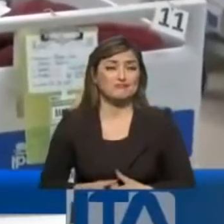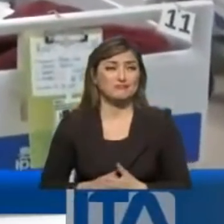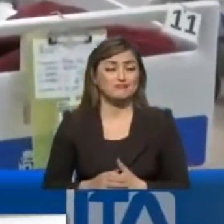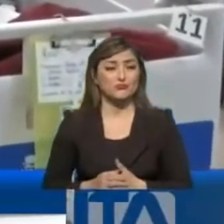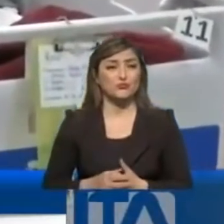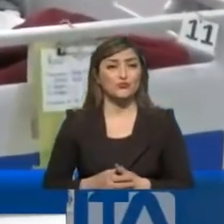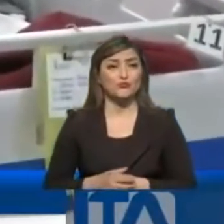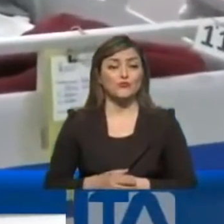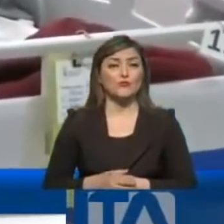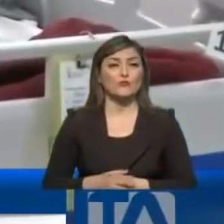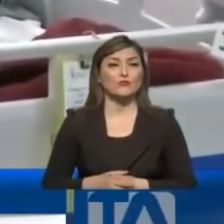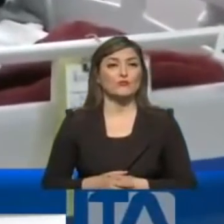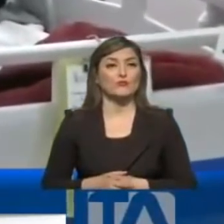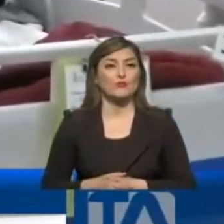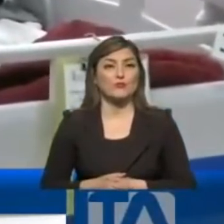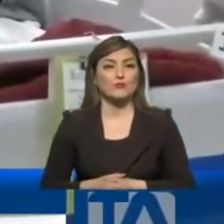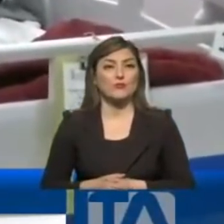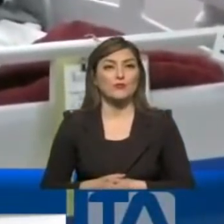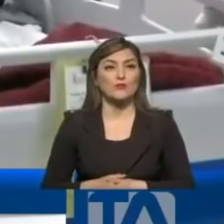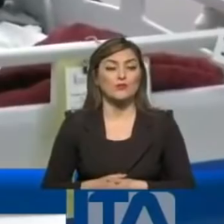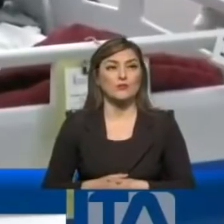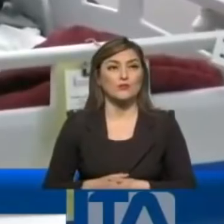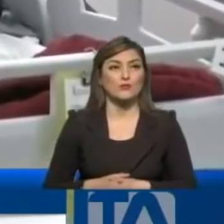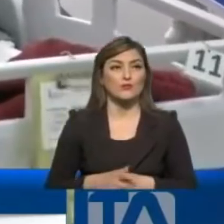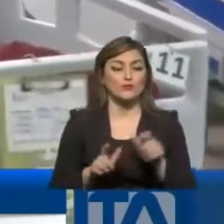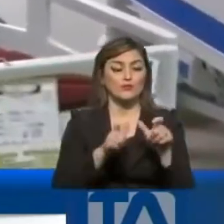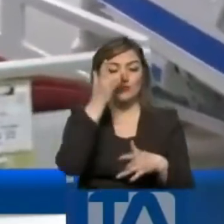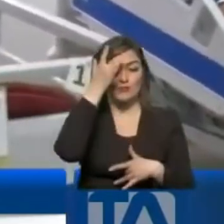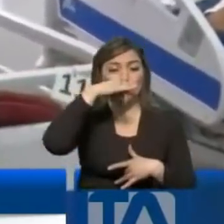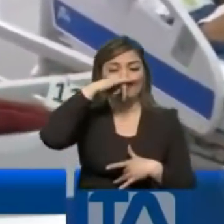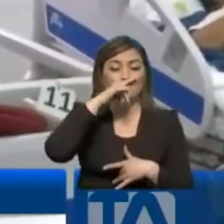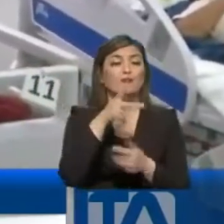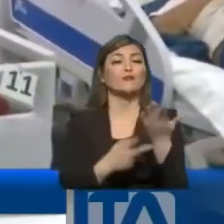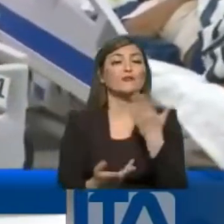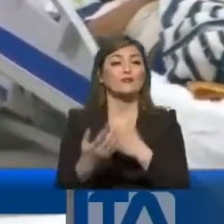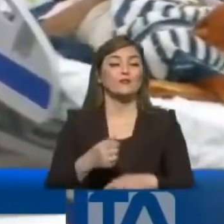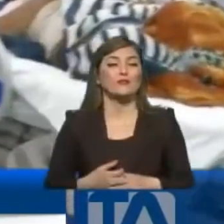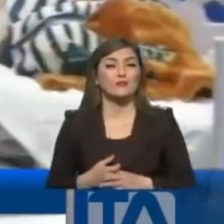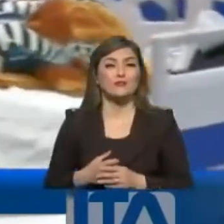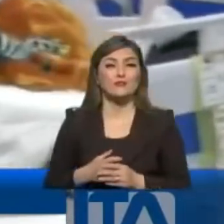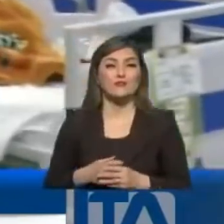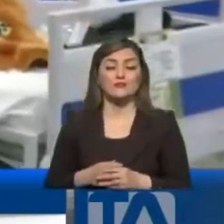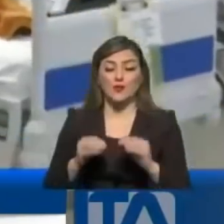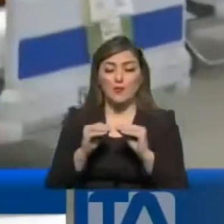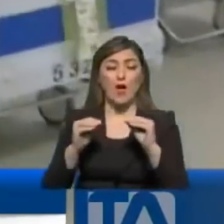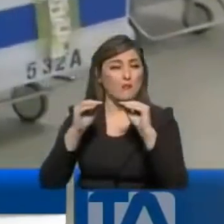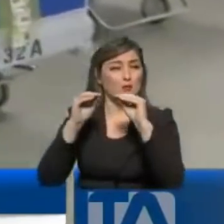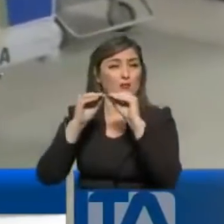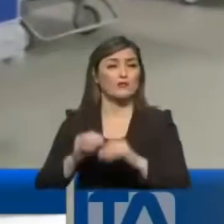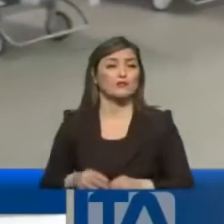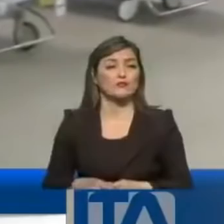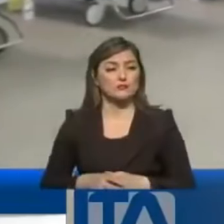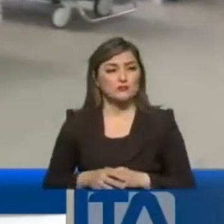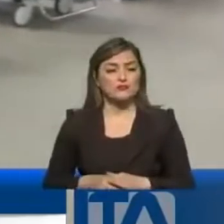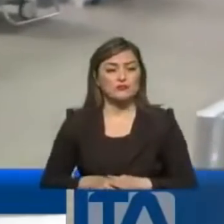los movimientos masivos, no les podremos brindar una. ¿Qué es lo que pasa con los pacientes pediátricos? Hemos tenido también un aumento en cuanto